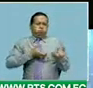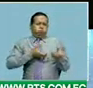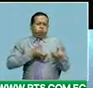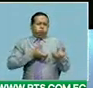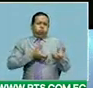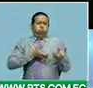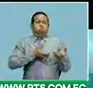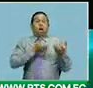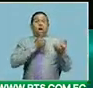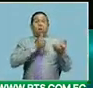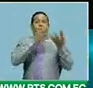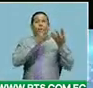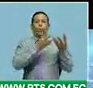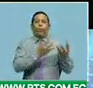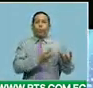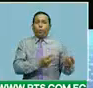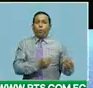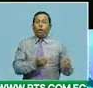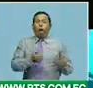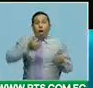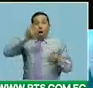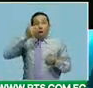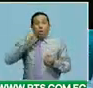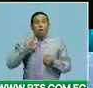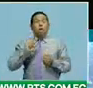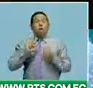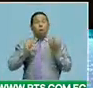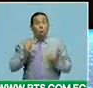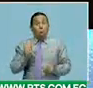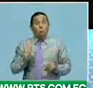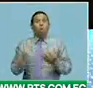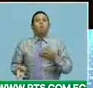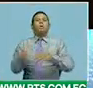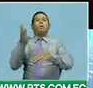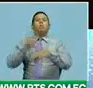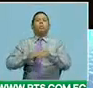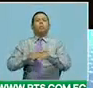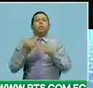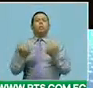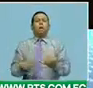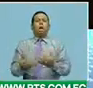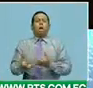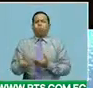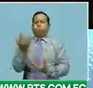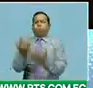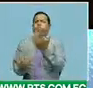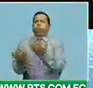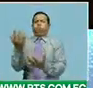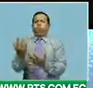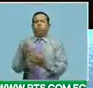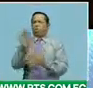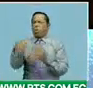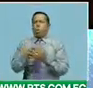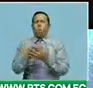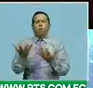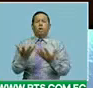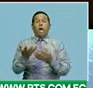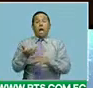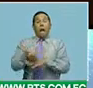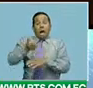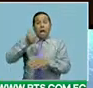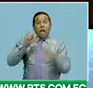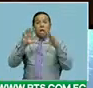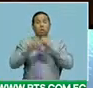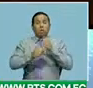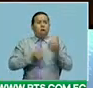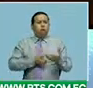incendio está controlado, el segundo incendio en la parte donde están las bobinas, el primer incendio donde estaban las fábricas, los búnkeres de diésel, fue controlado anoche y la